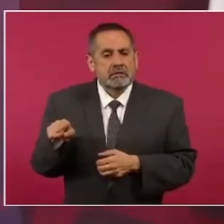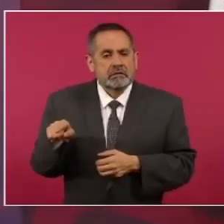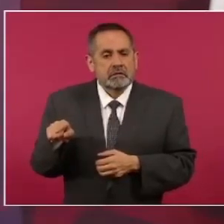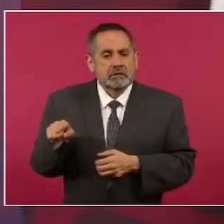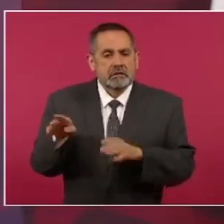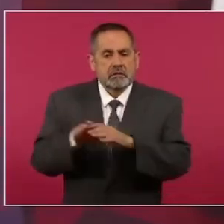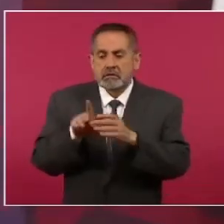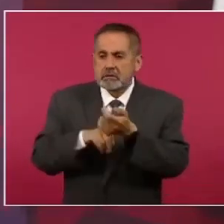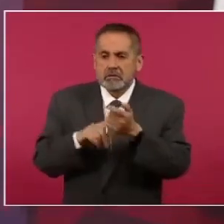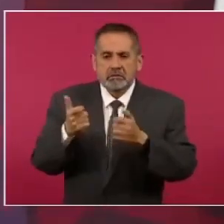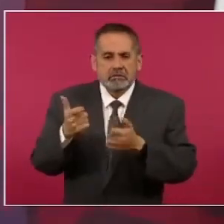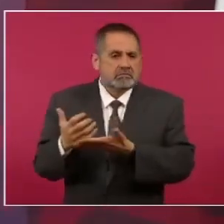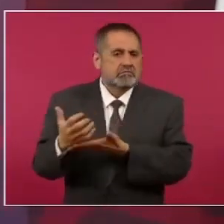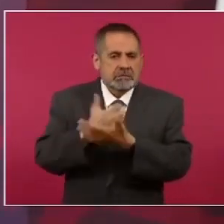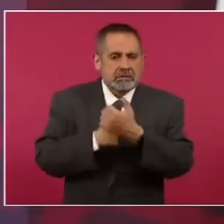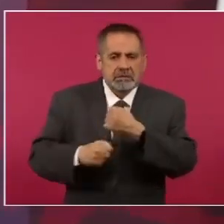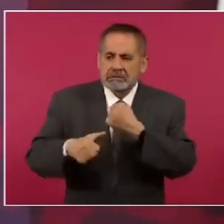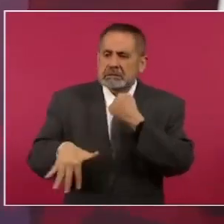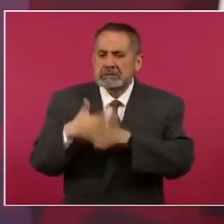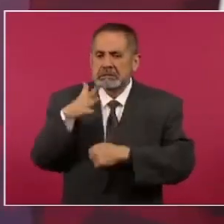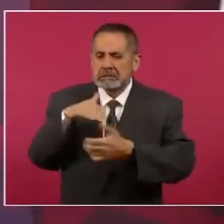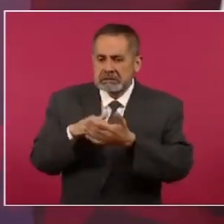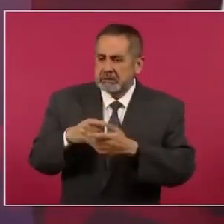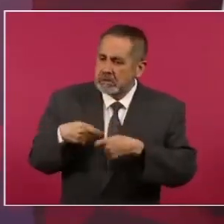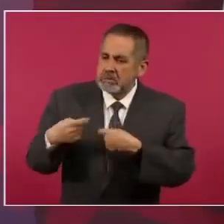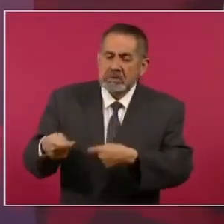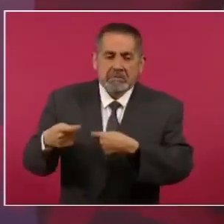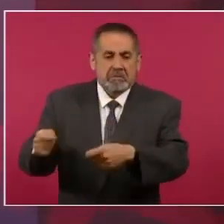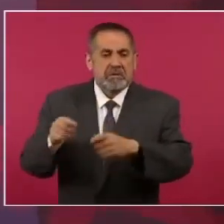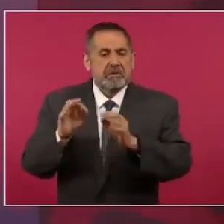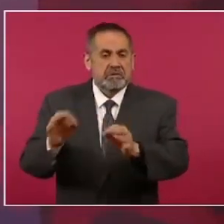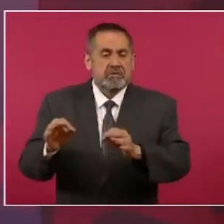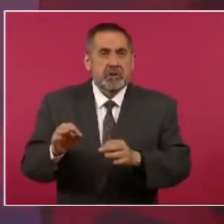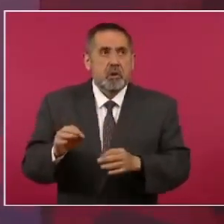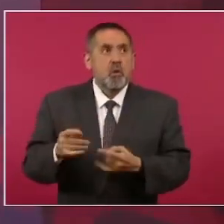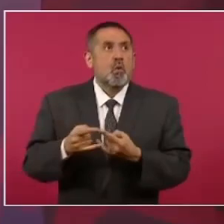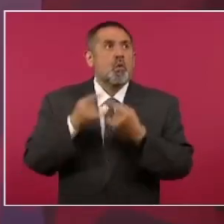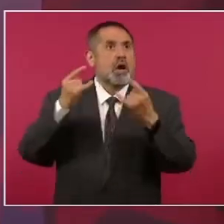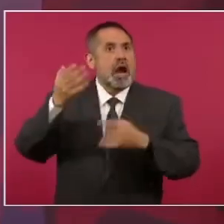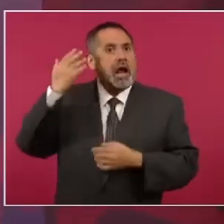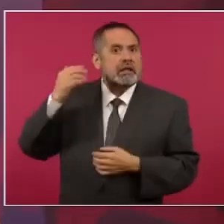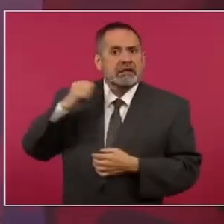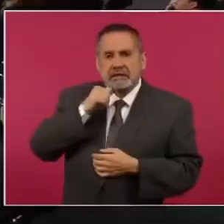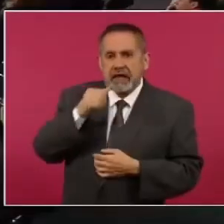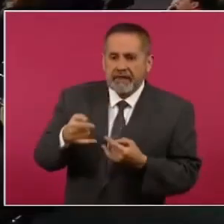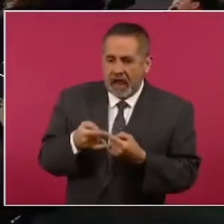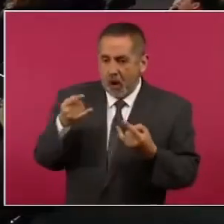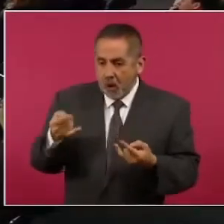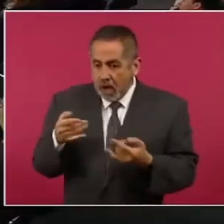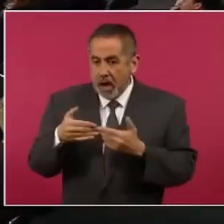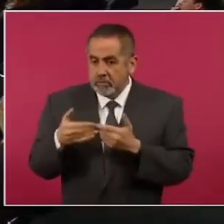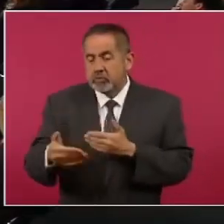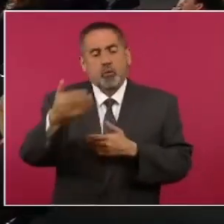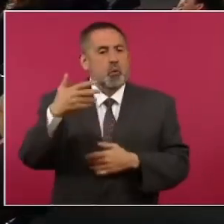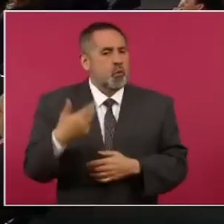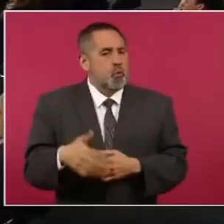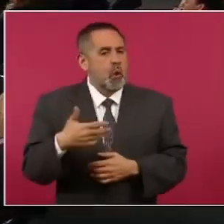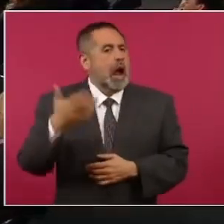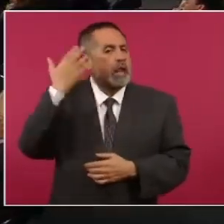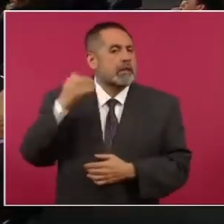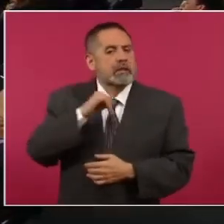este promedio de salario es histórico. No se había